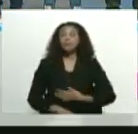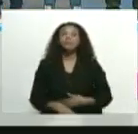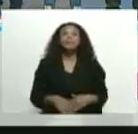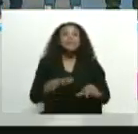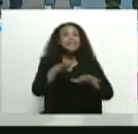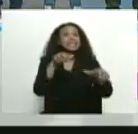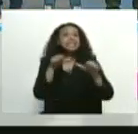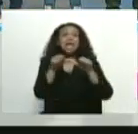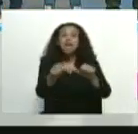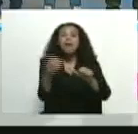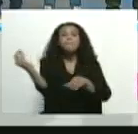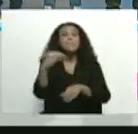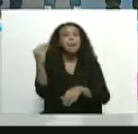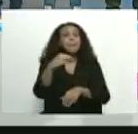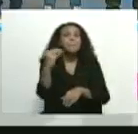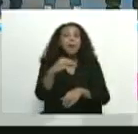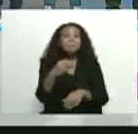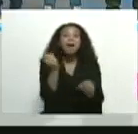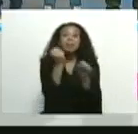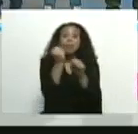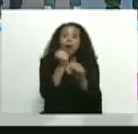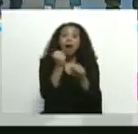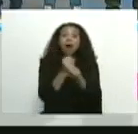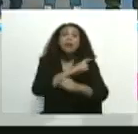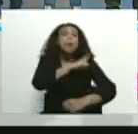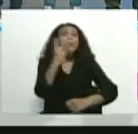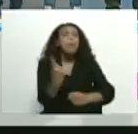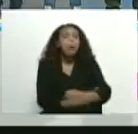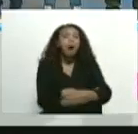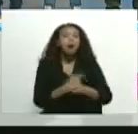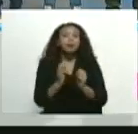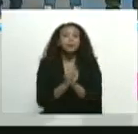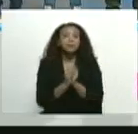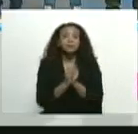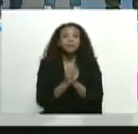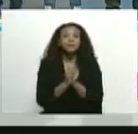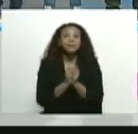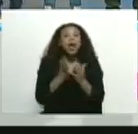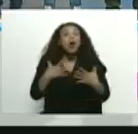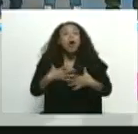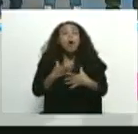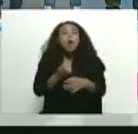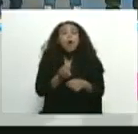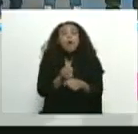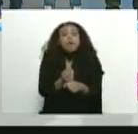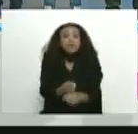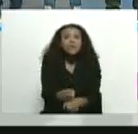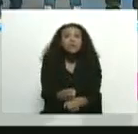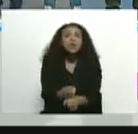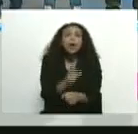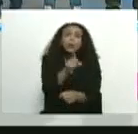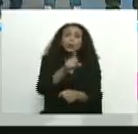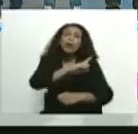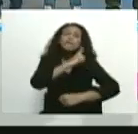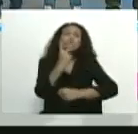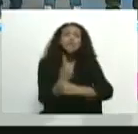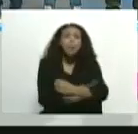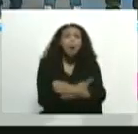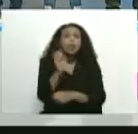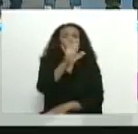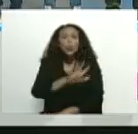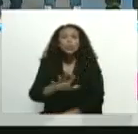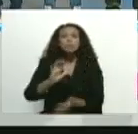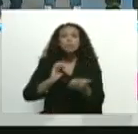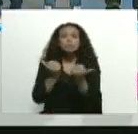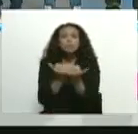seguir adelante con mucha fuerza. Confío en ustedes para que consoliden esta unidad de